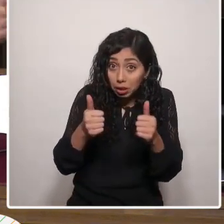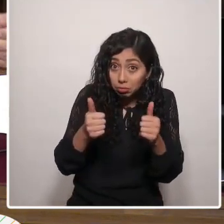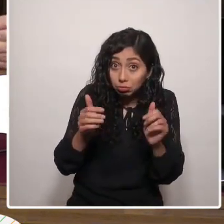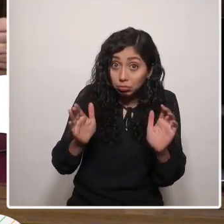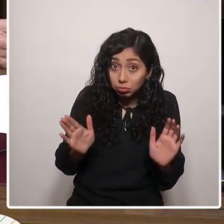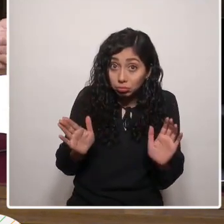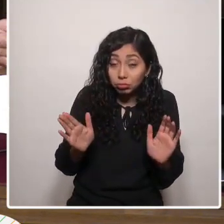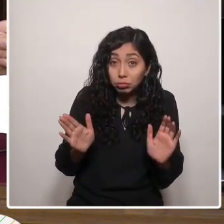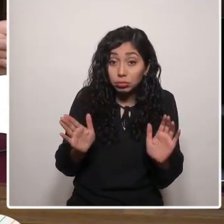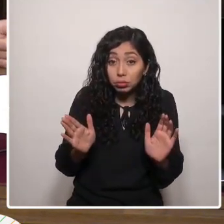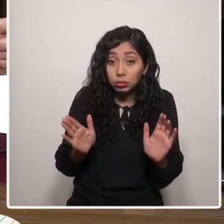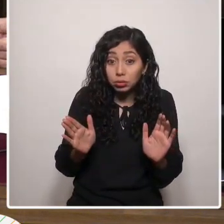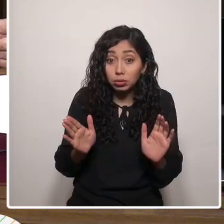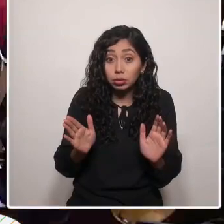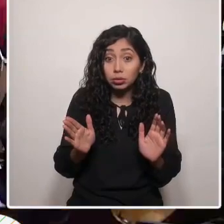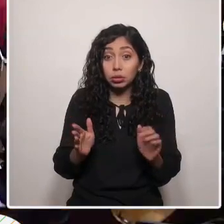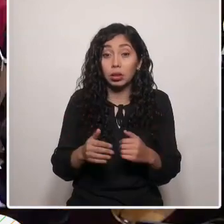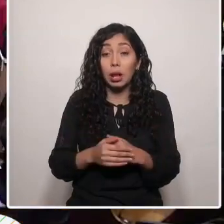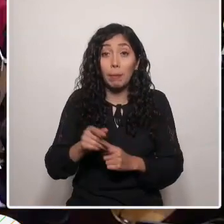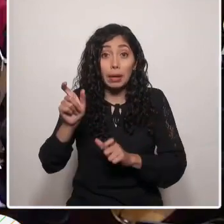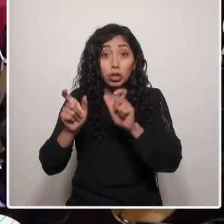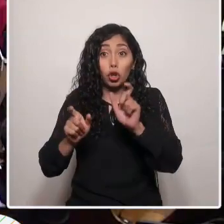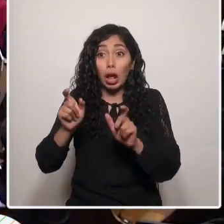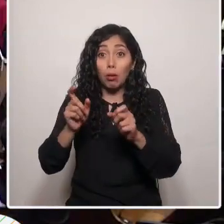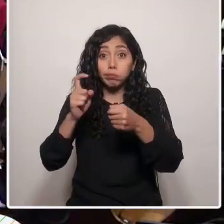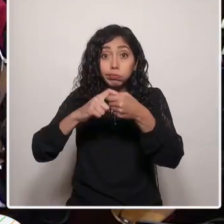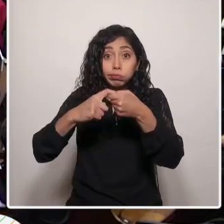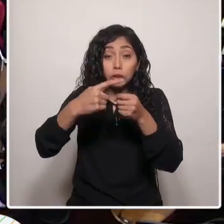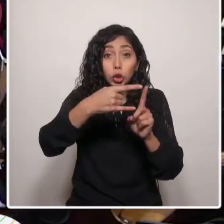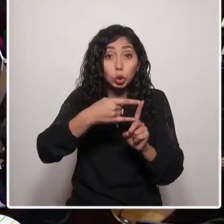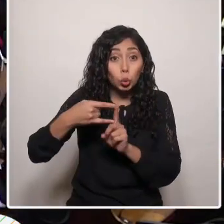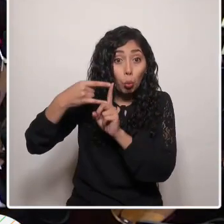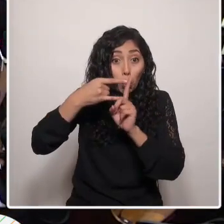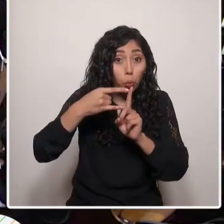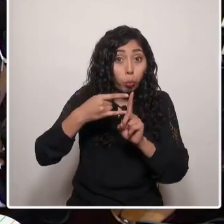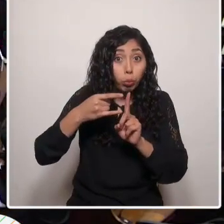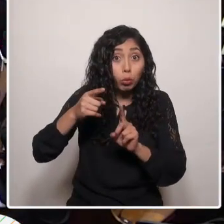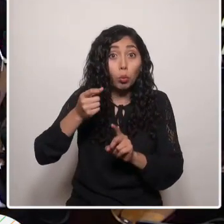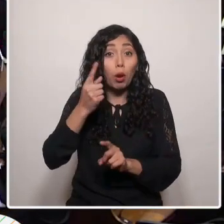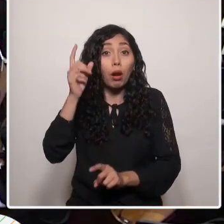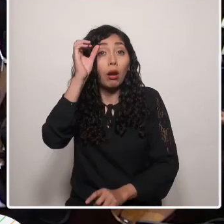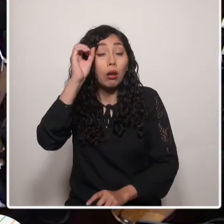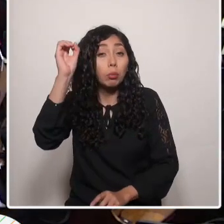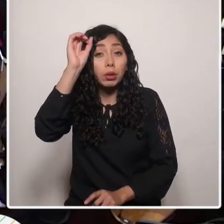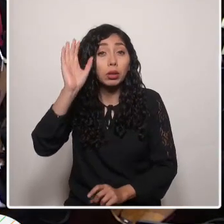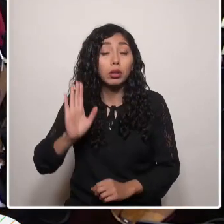¿Quiénes están en Zoom? No. Ya.